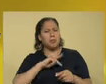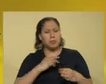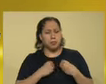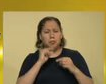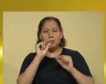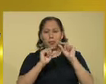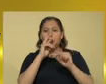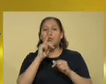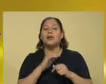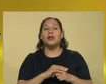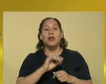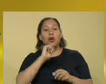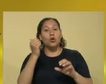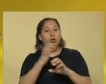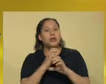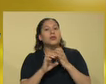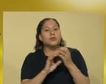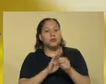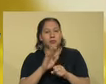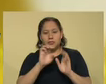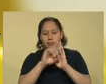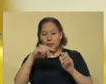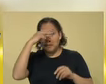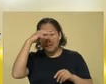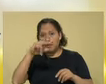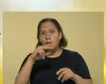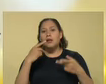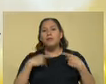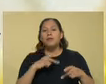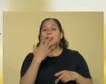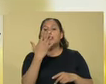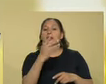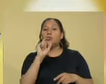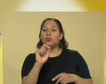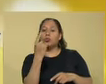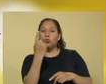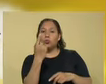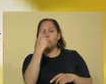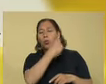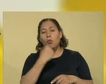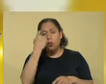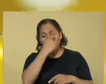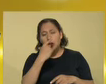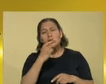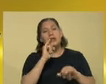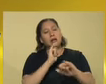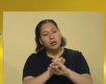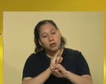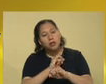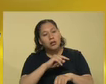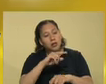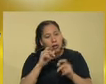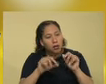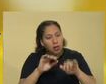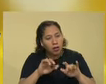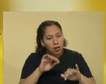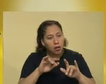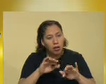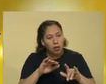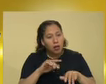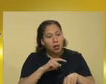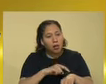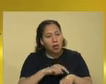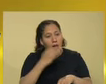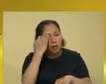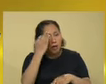¿Qué otro dato les tengo? En promedio, en México, el usuario pasa 5.1 horas metida en internet, que es pues bastante